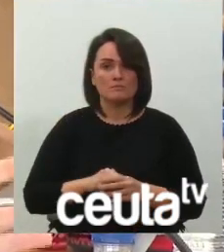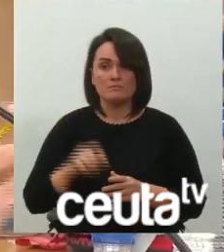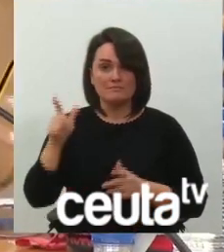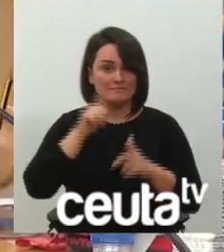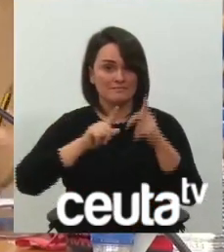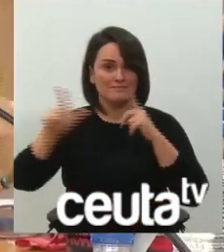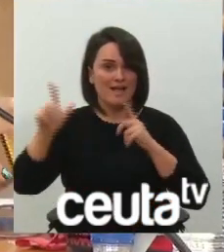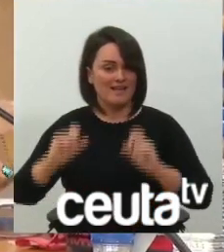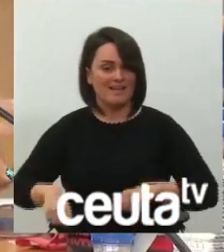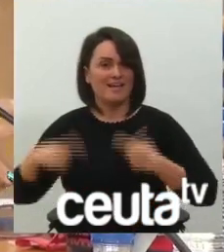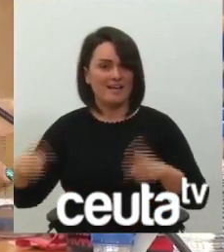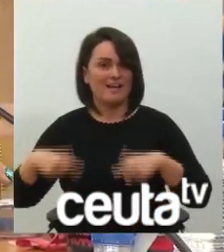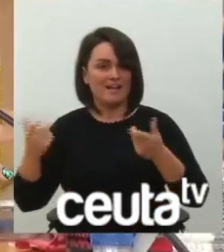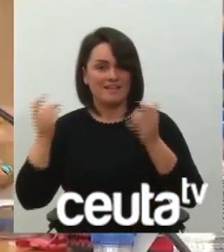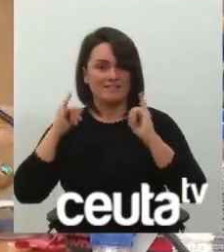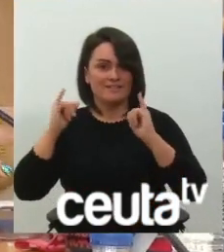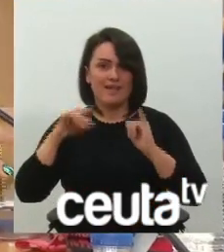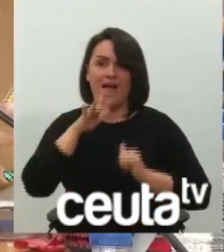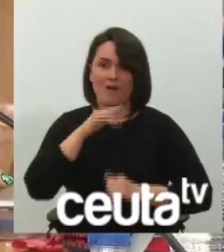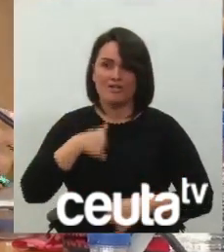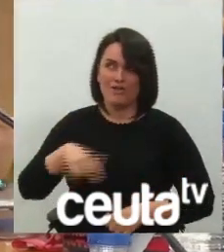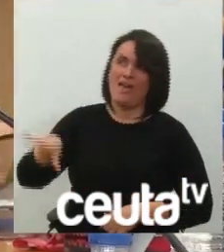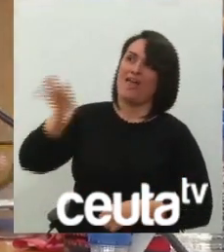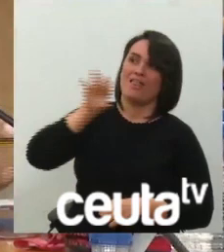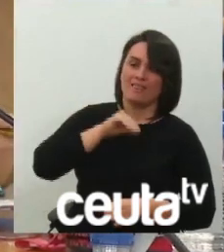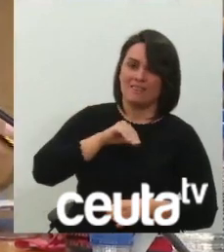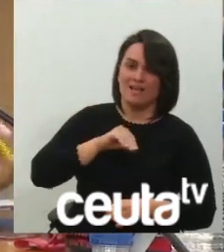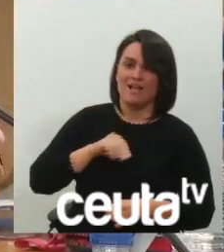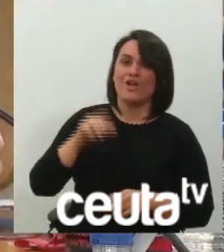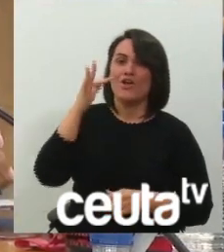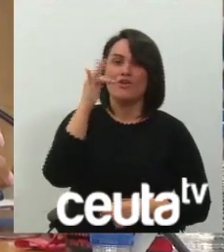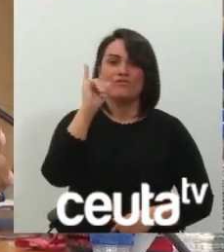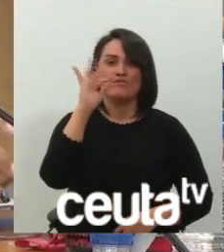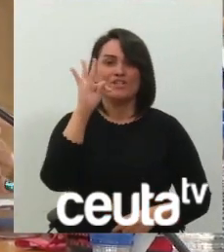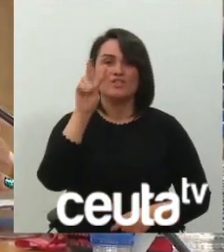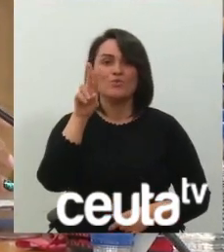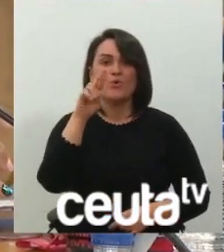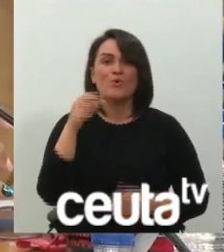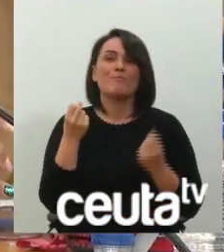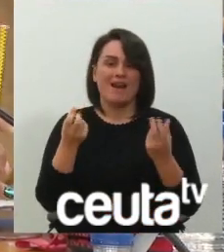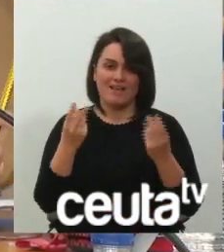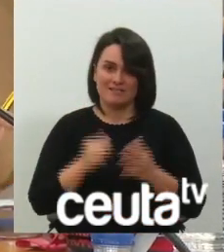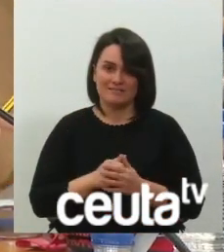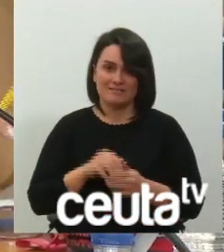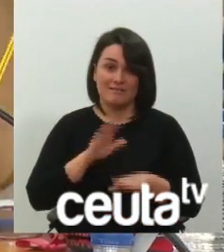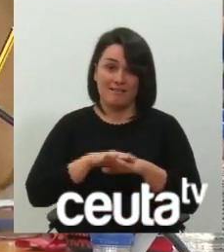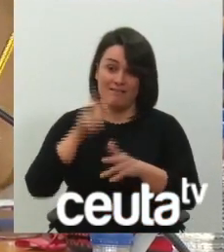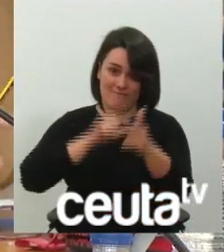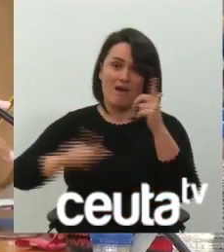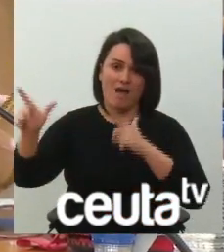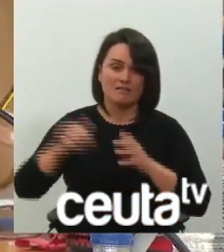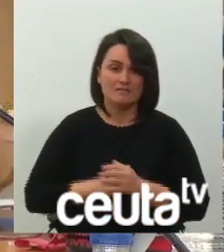el sentido que tiene fitur en que se los auto usted señor retomé los 180 euros al día